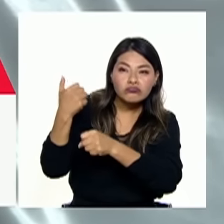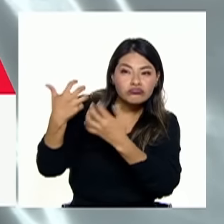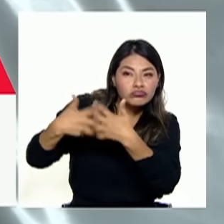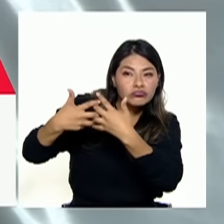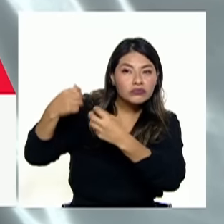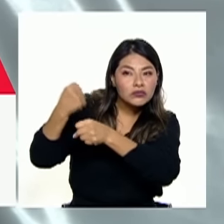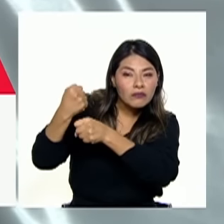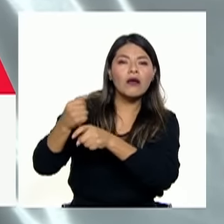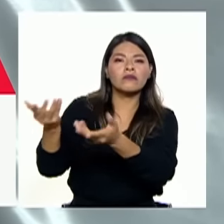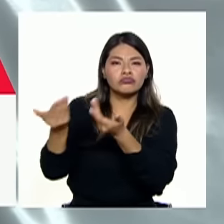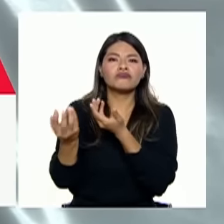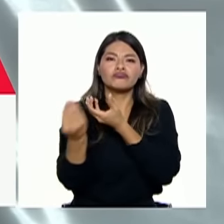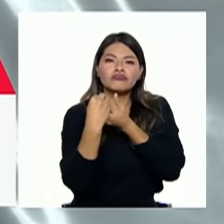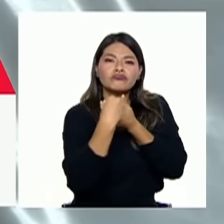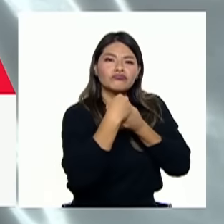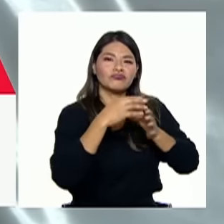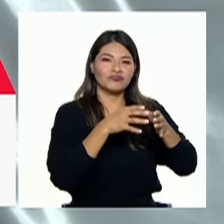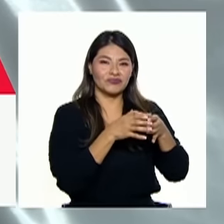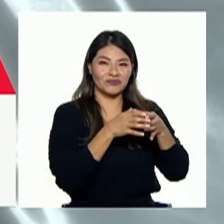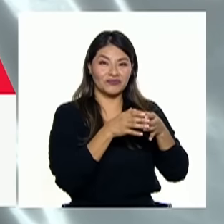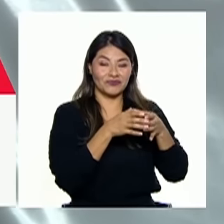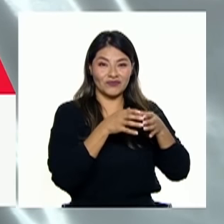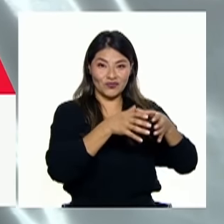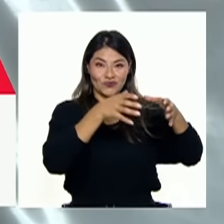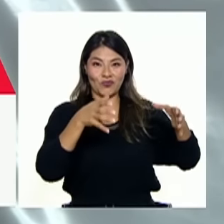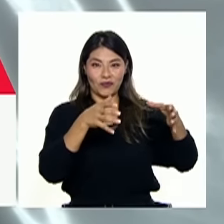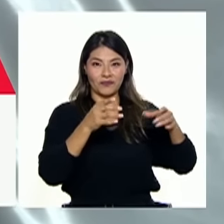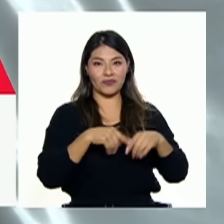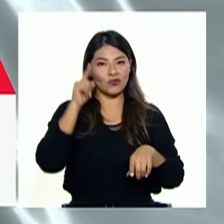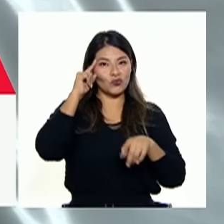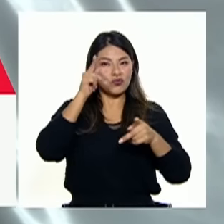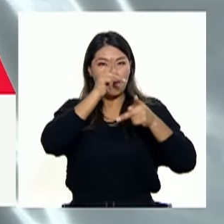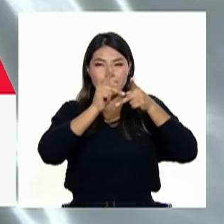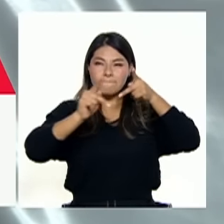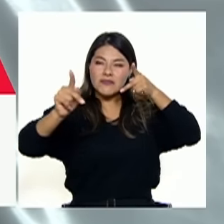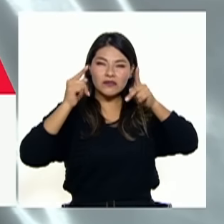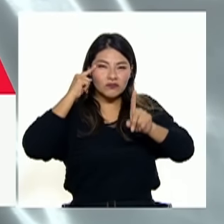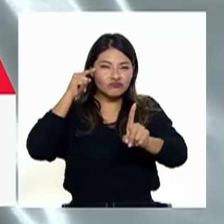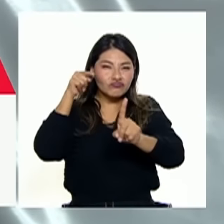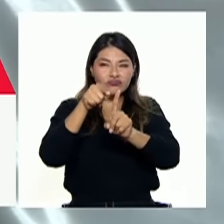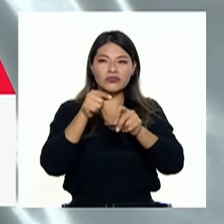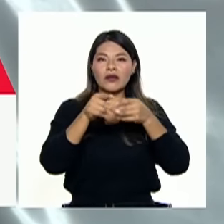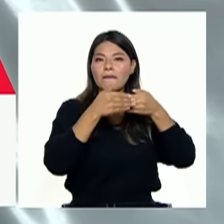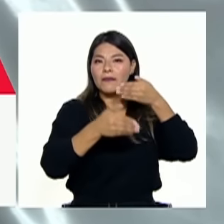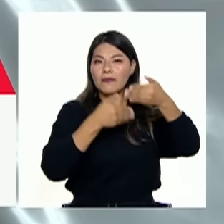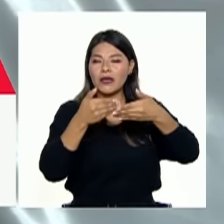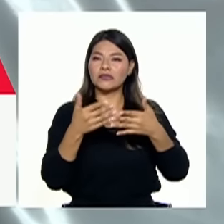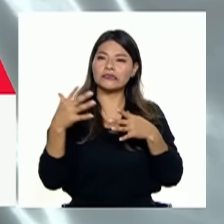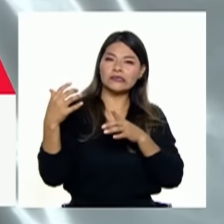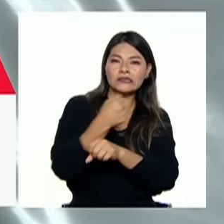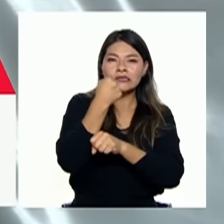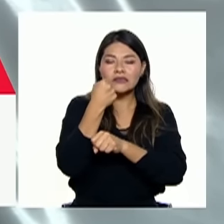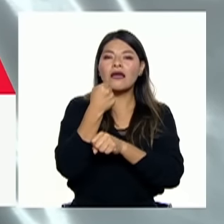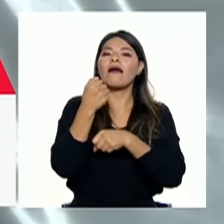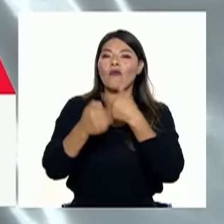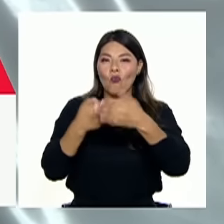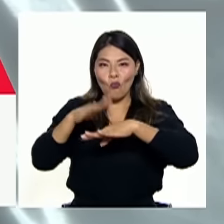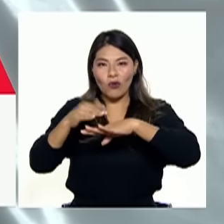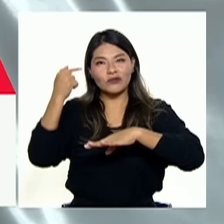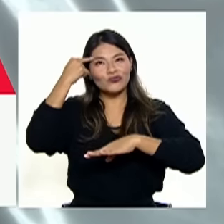en la región. A falta de una visión país de largo plazo, estos documentos han aportado a la toma